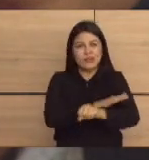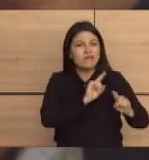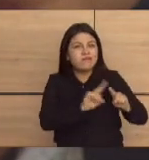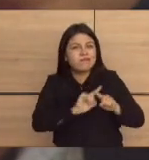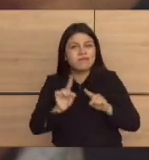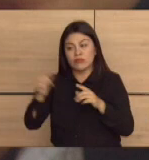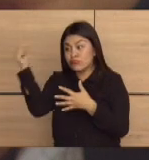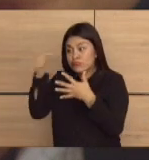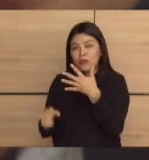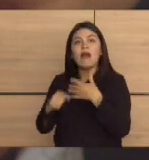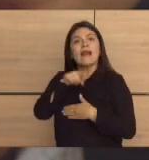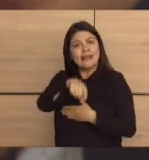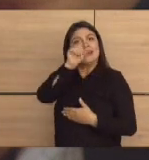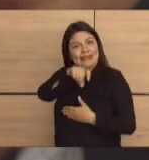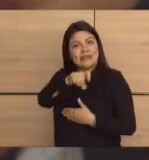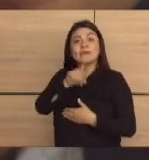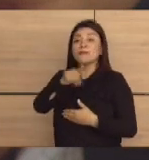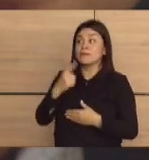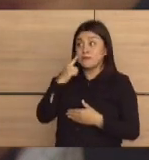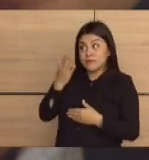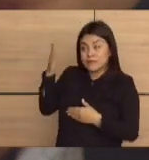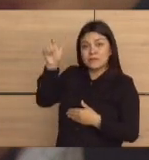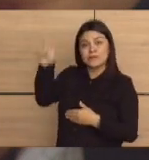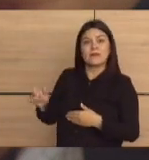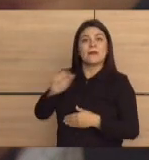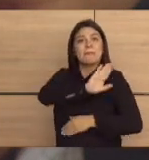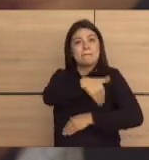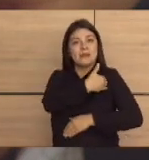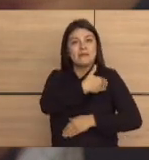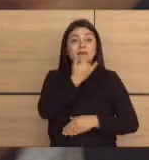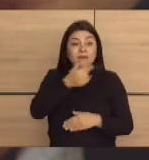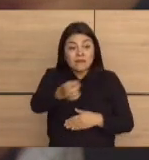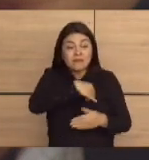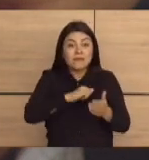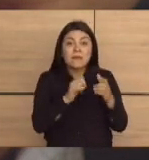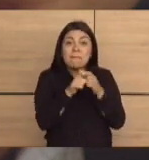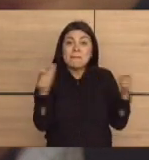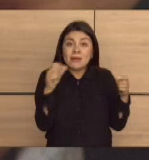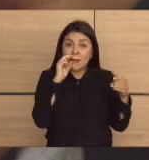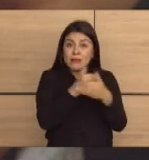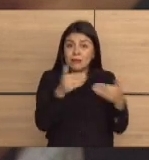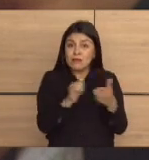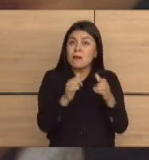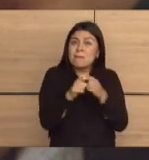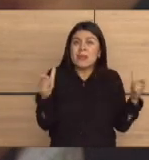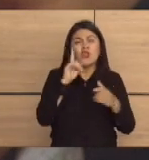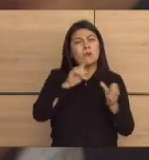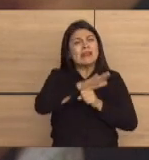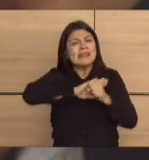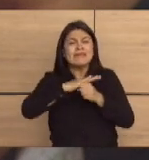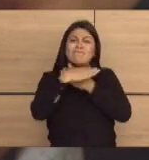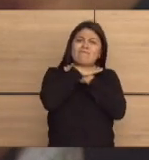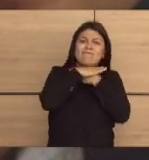cuenta también un reto adicional, señora ministra, es que muchos de estos niños, por la situación difícil de